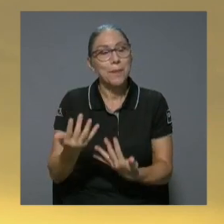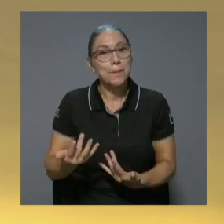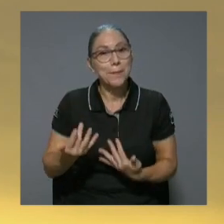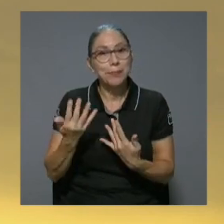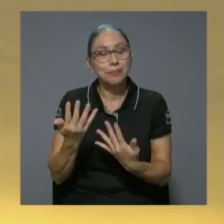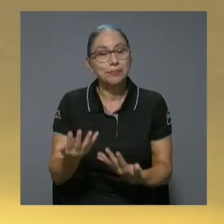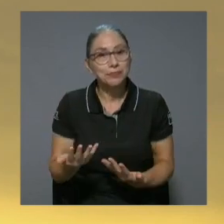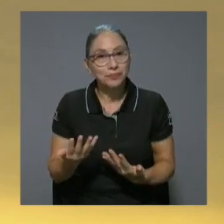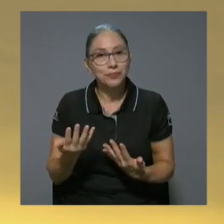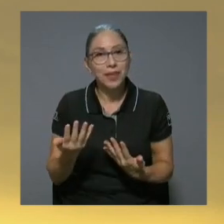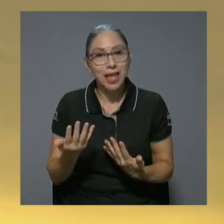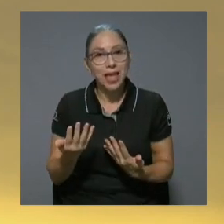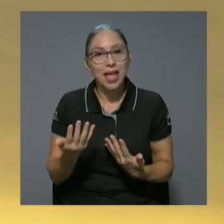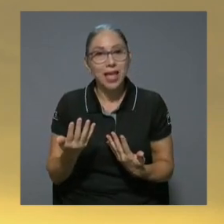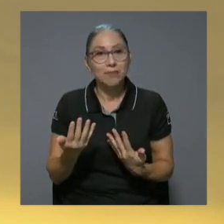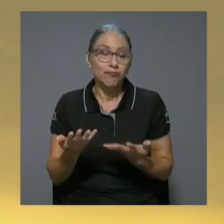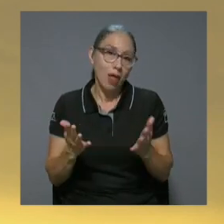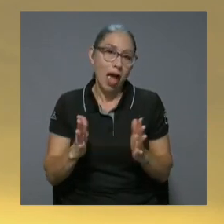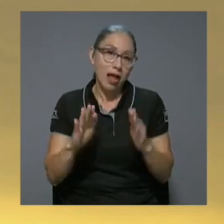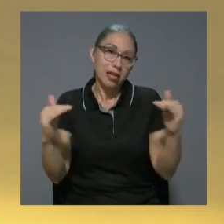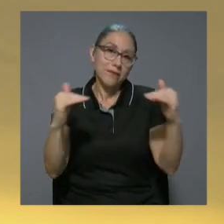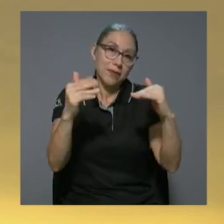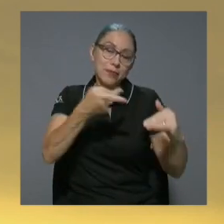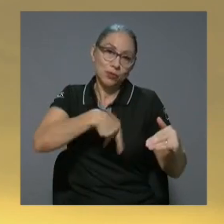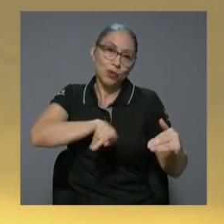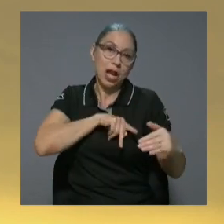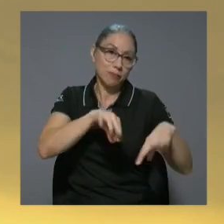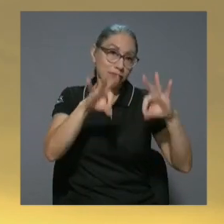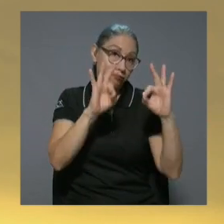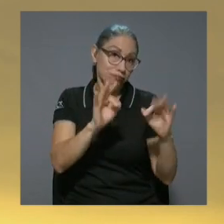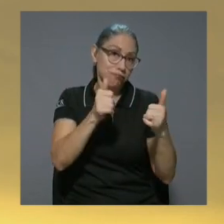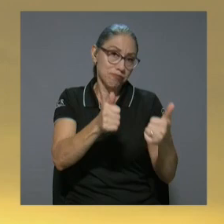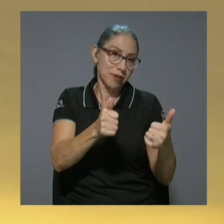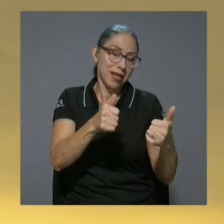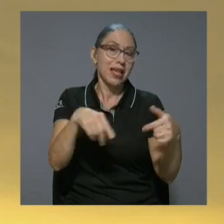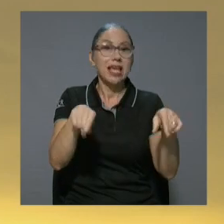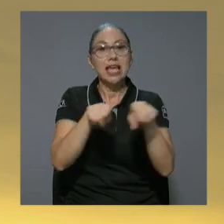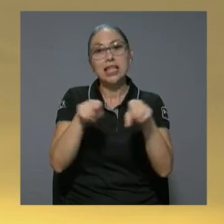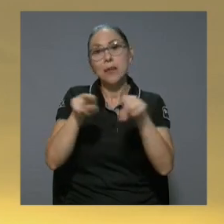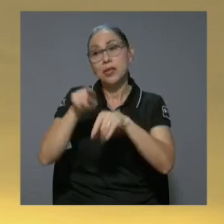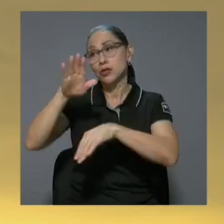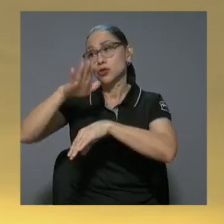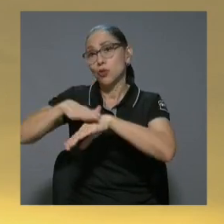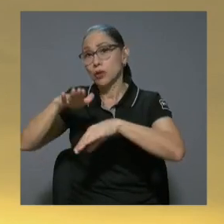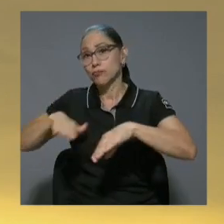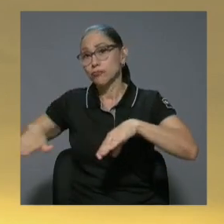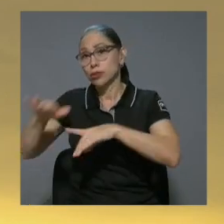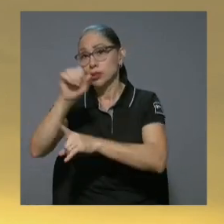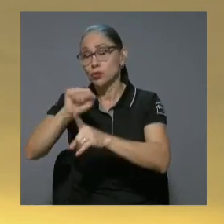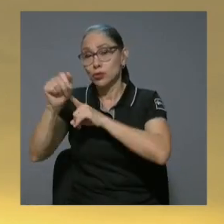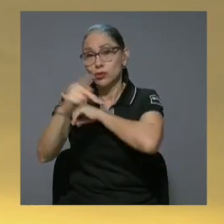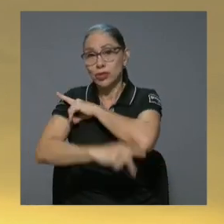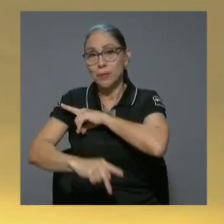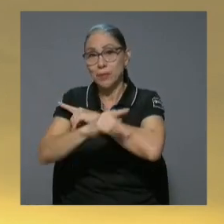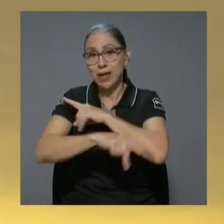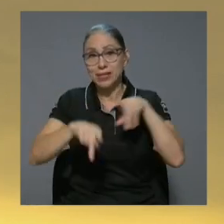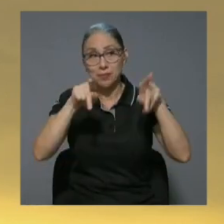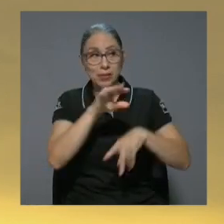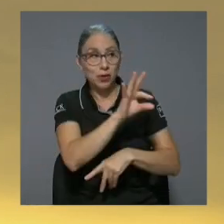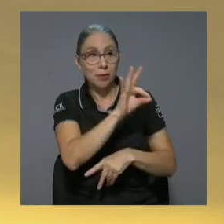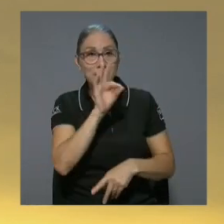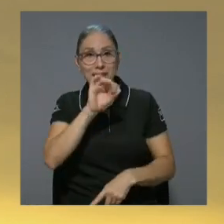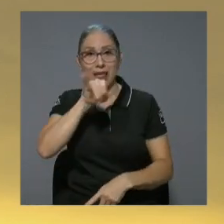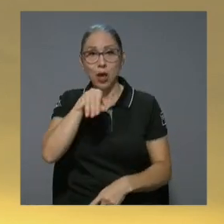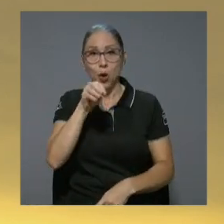en lo personal les vaya muy bien, y en lo del país mi invitado don José Luis